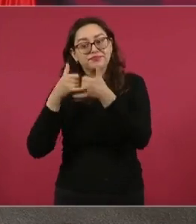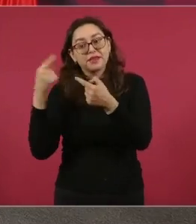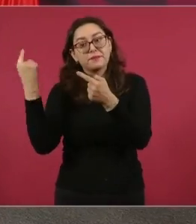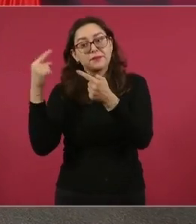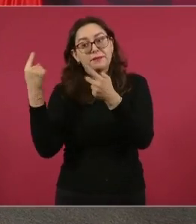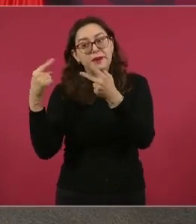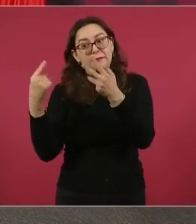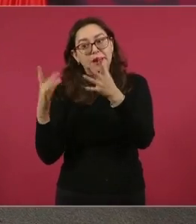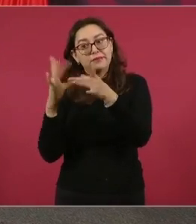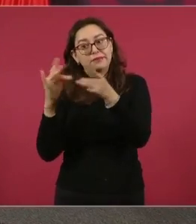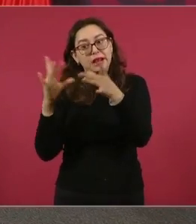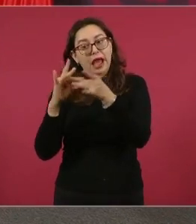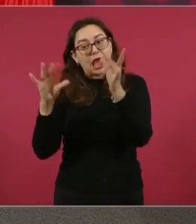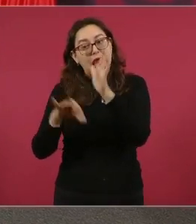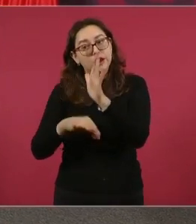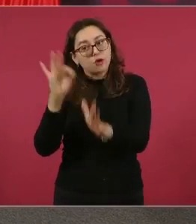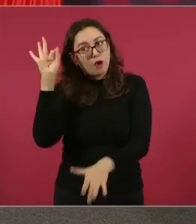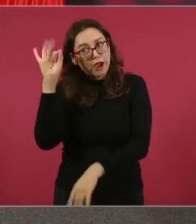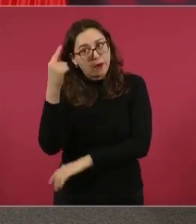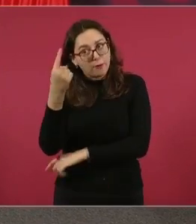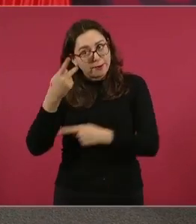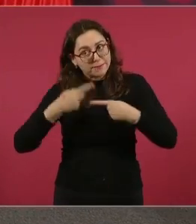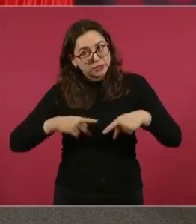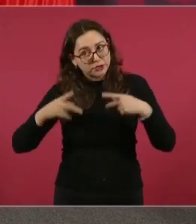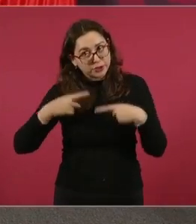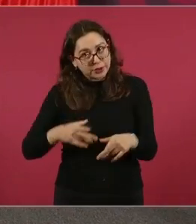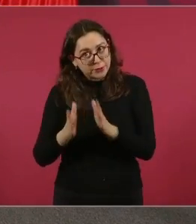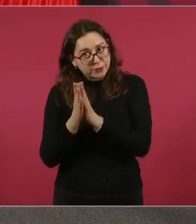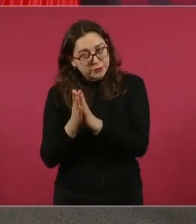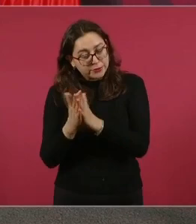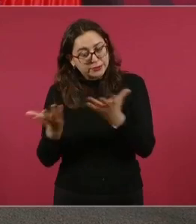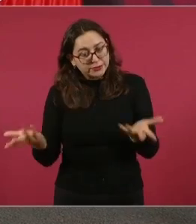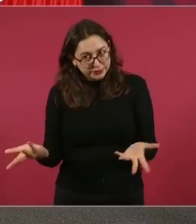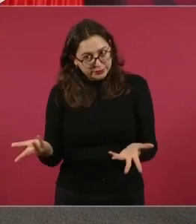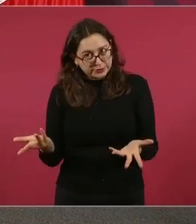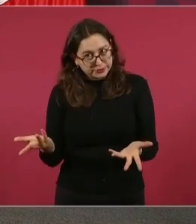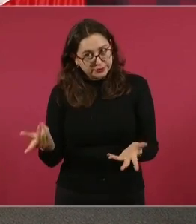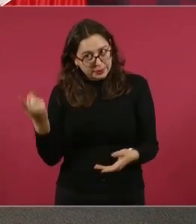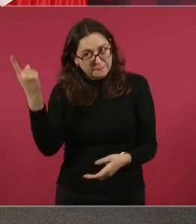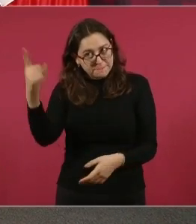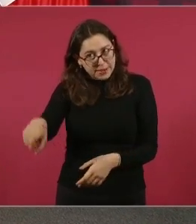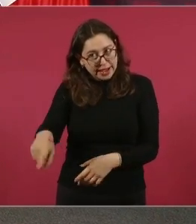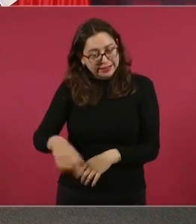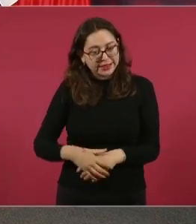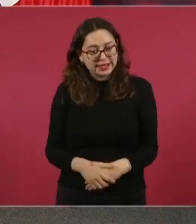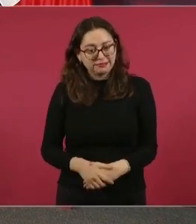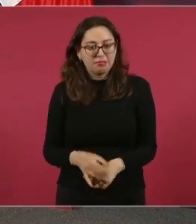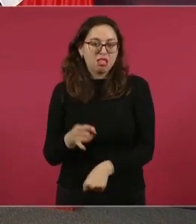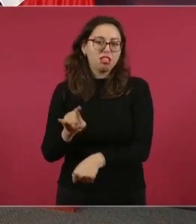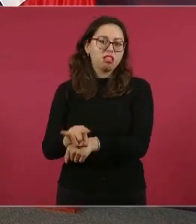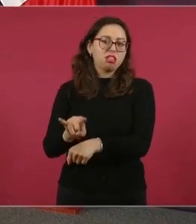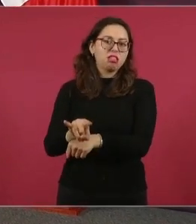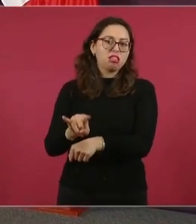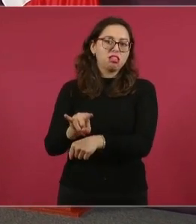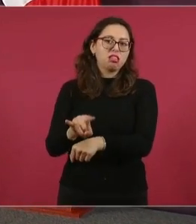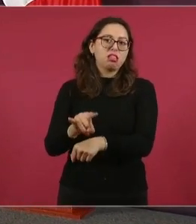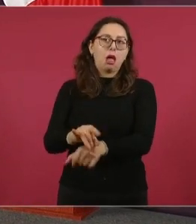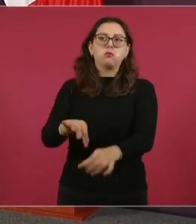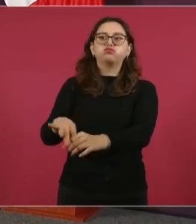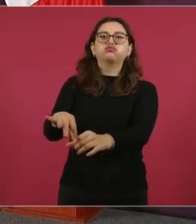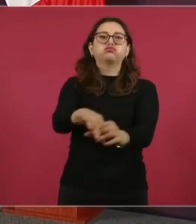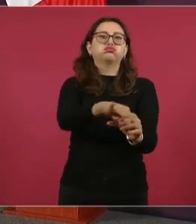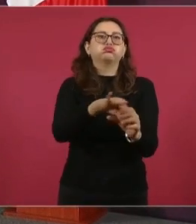esta persona. Y todo era pura simulación, puro atole con el dedo.